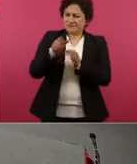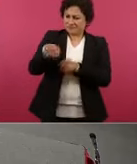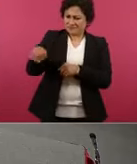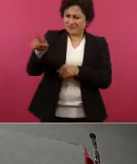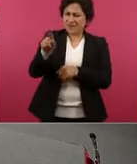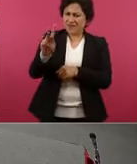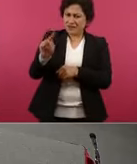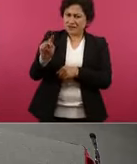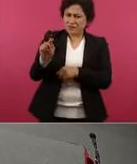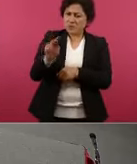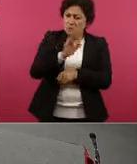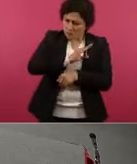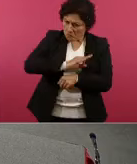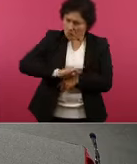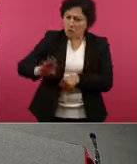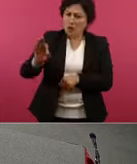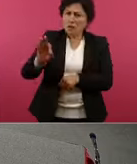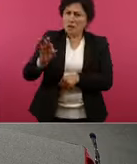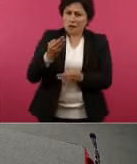ahorita.